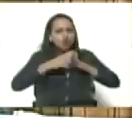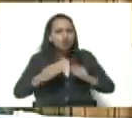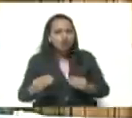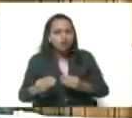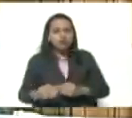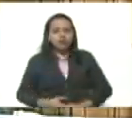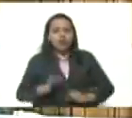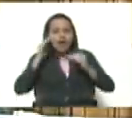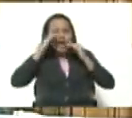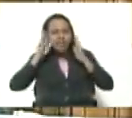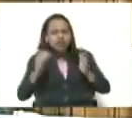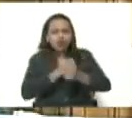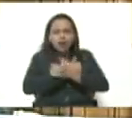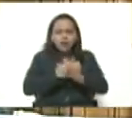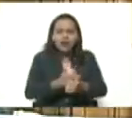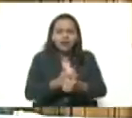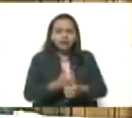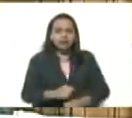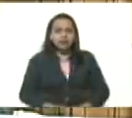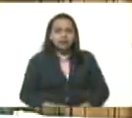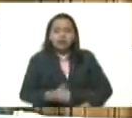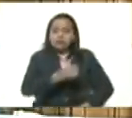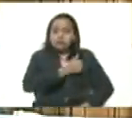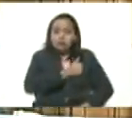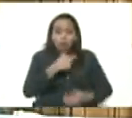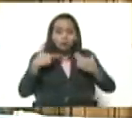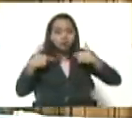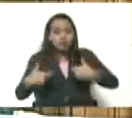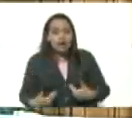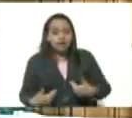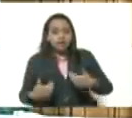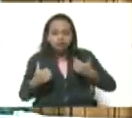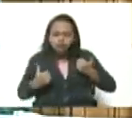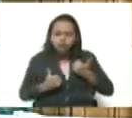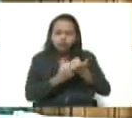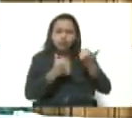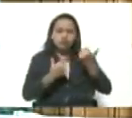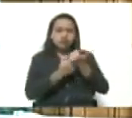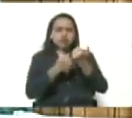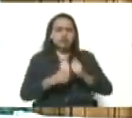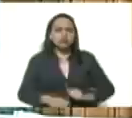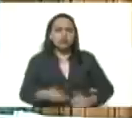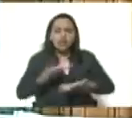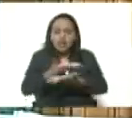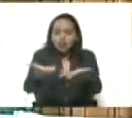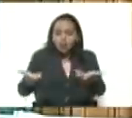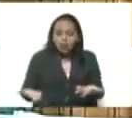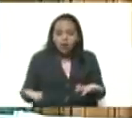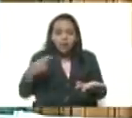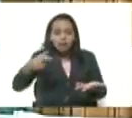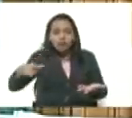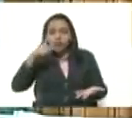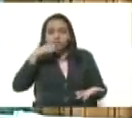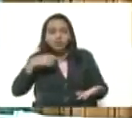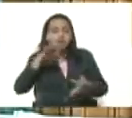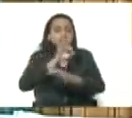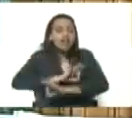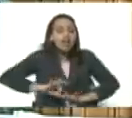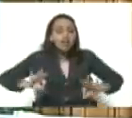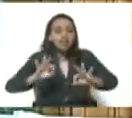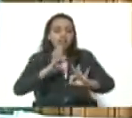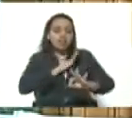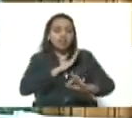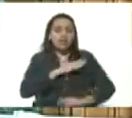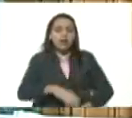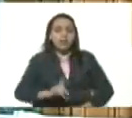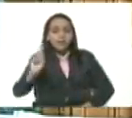atención amorosa, cristiana, humana, solidaria. Le hemos dado al que no tenía nada.